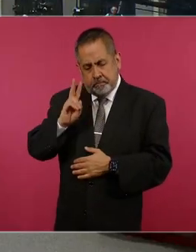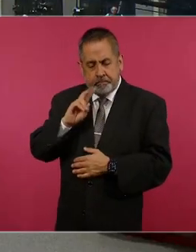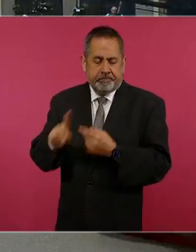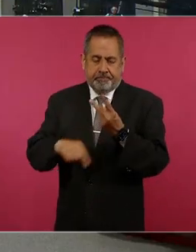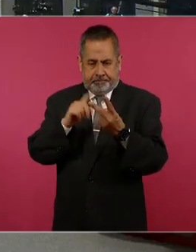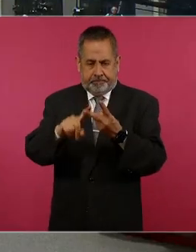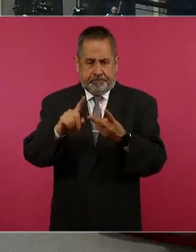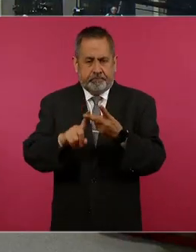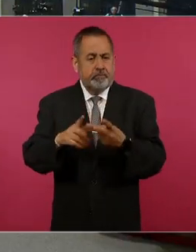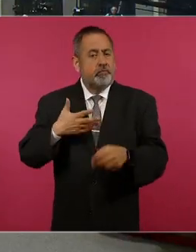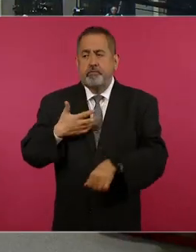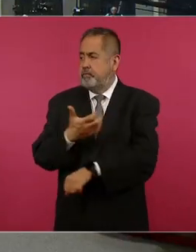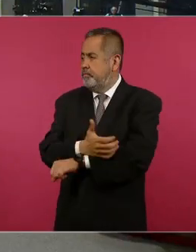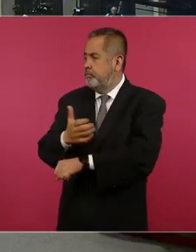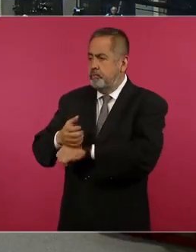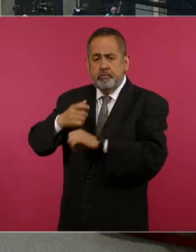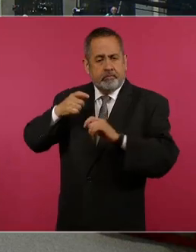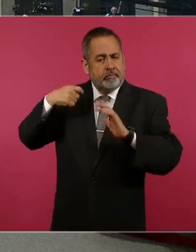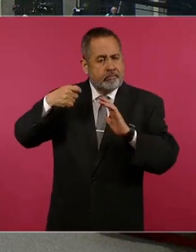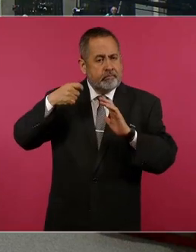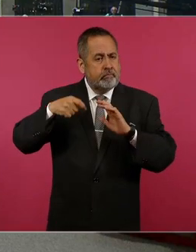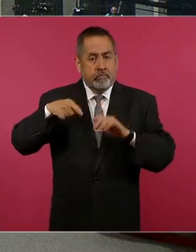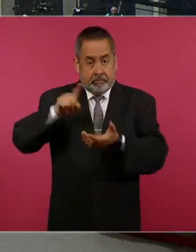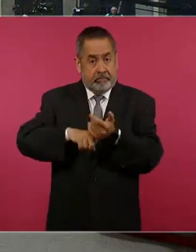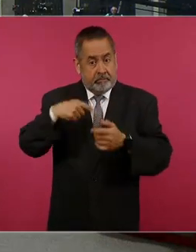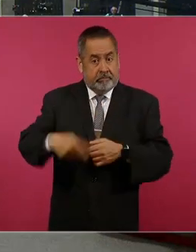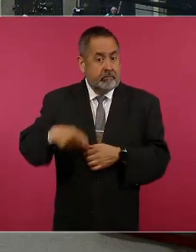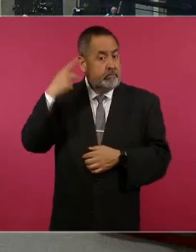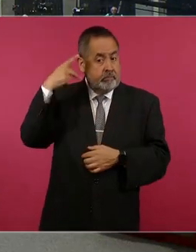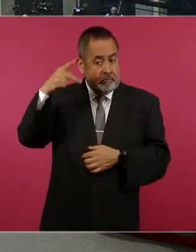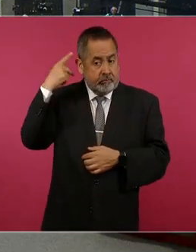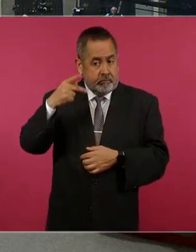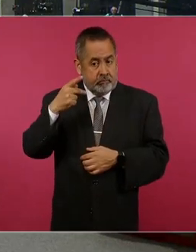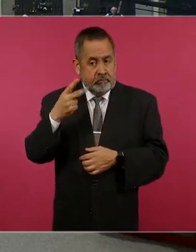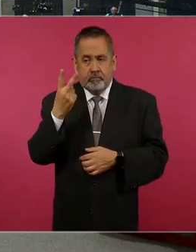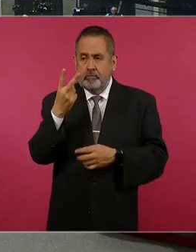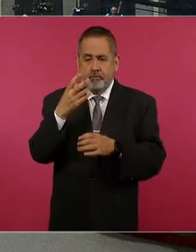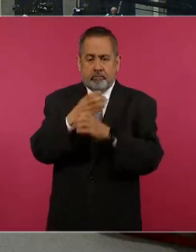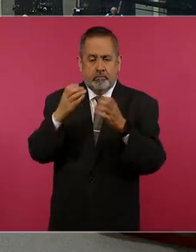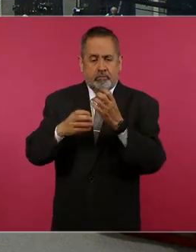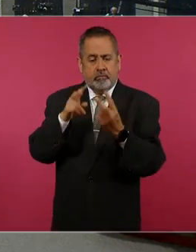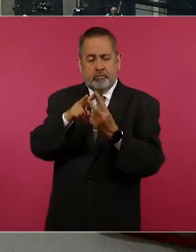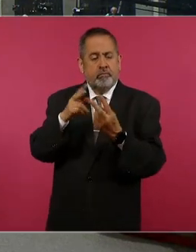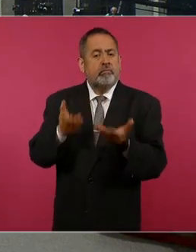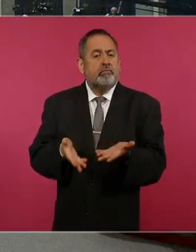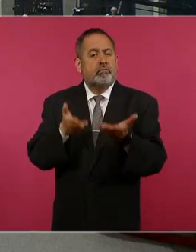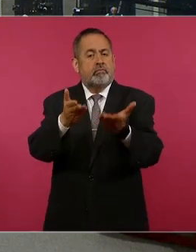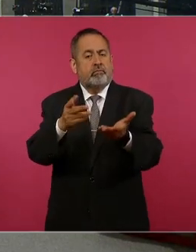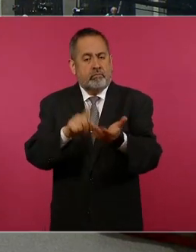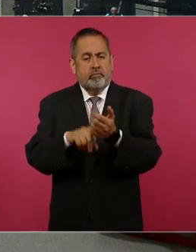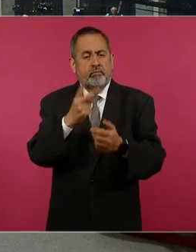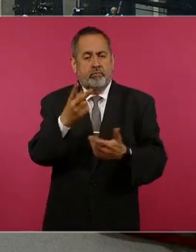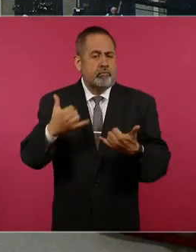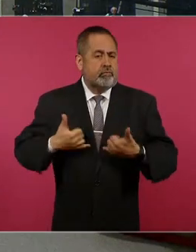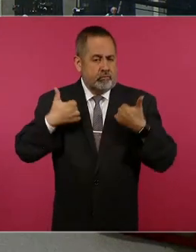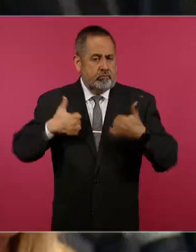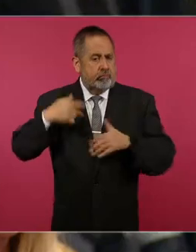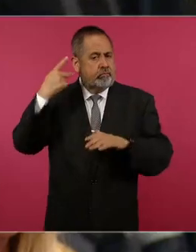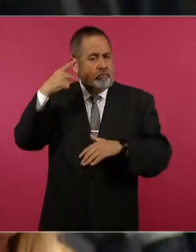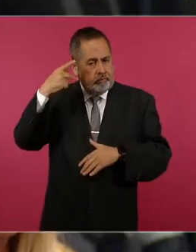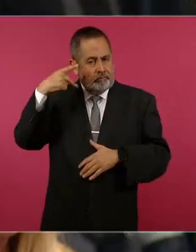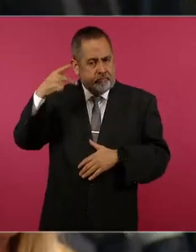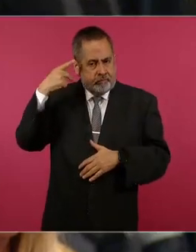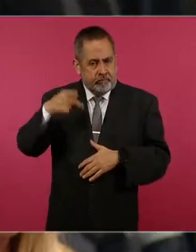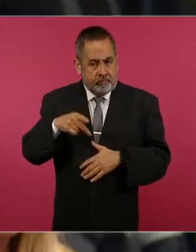un compañero reportero aquí mismo de Puebla vino a plantear de dos periodistas, dos jóvenes periodistas de Puebla